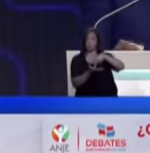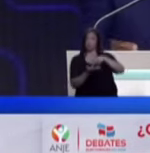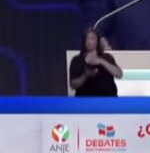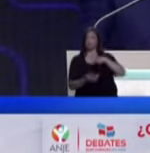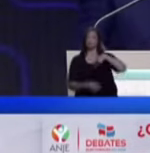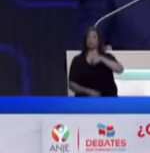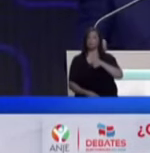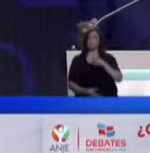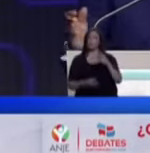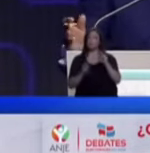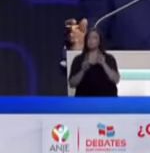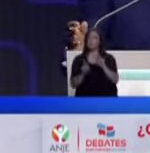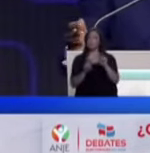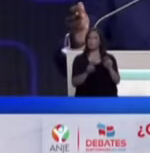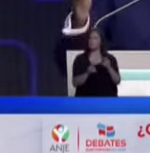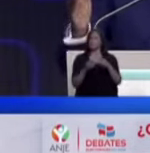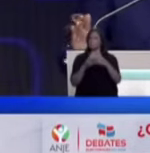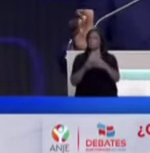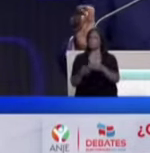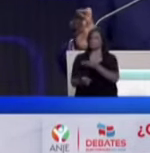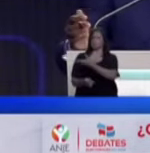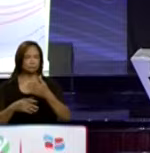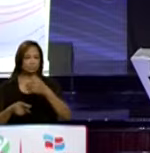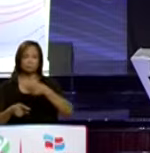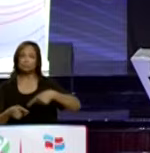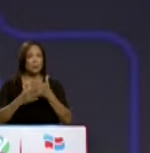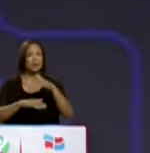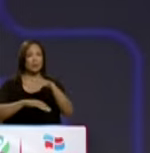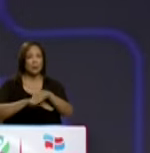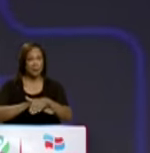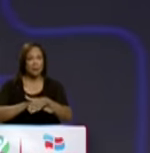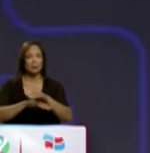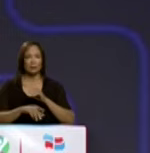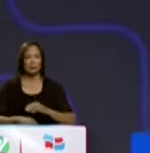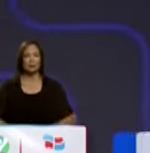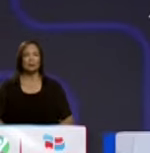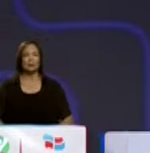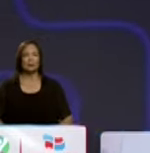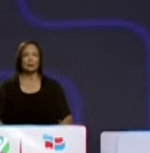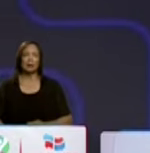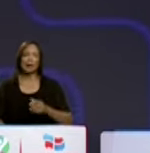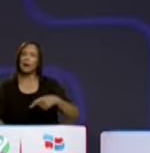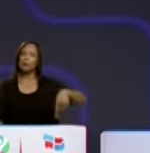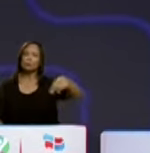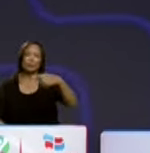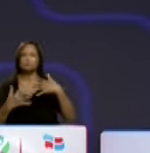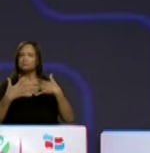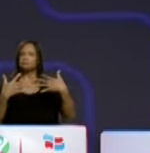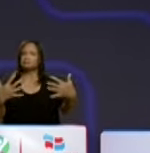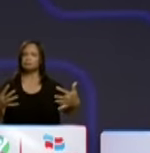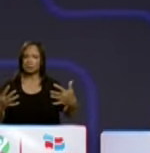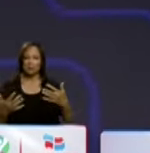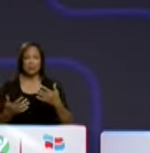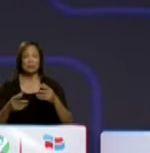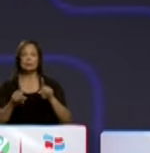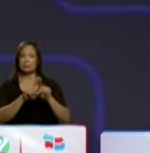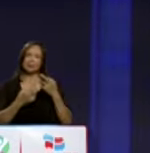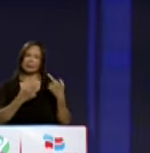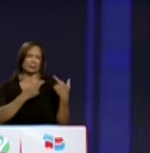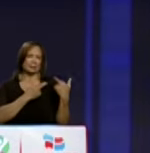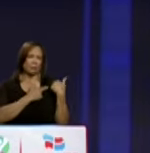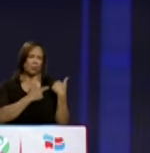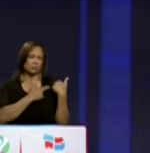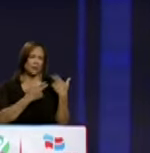y el Distrito Nacional, además de las candidatas vicepresidenciales Raquel Peña por el PRM,